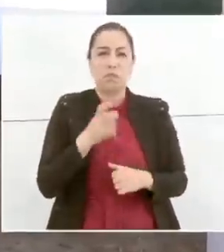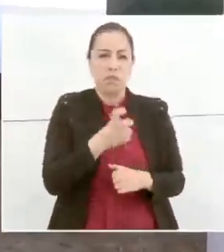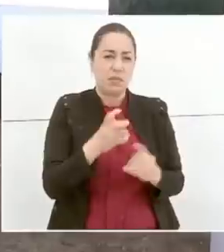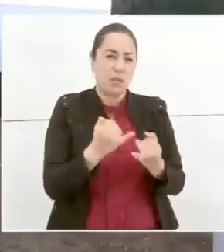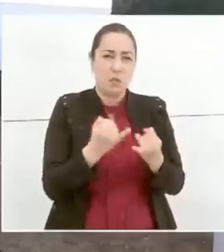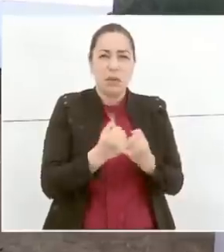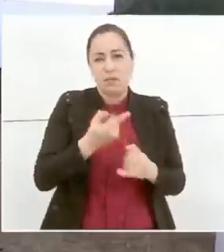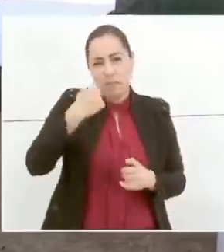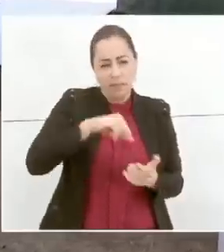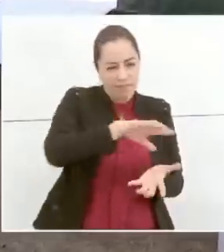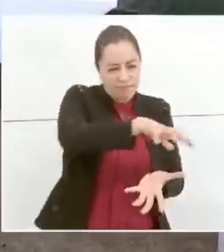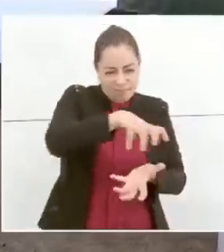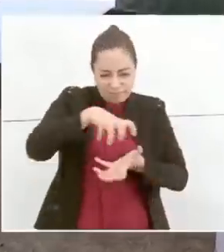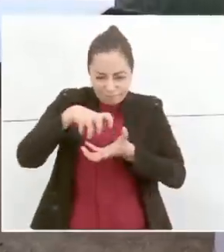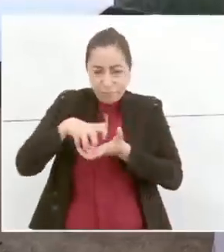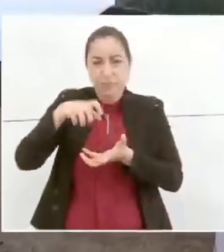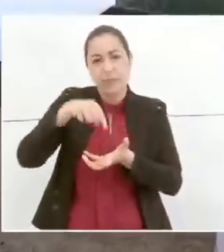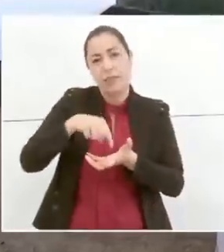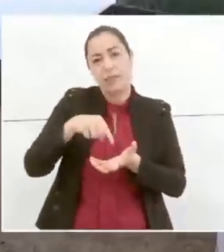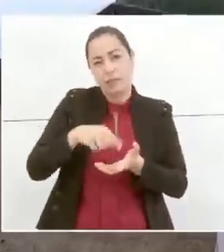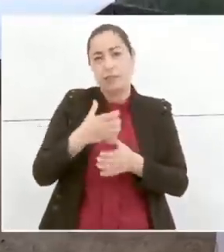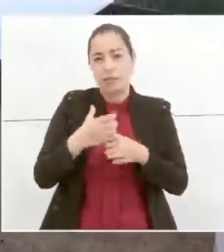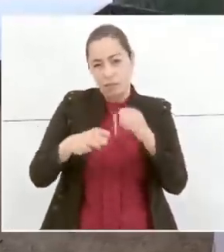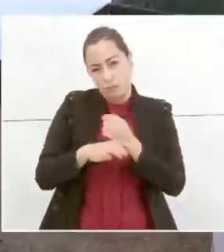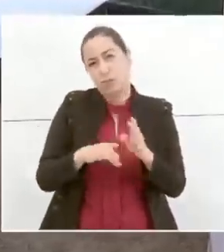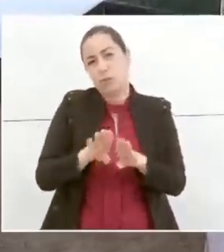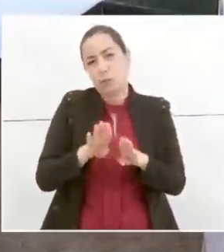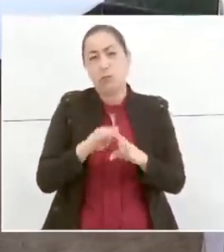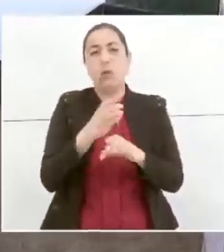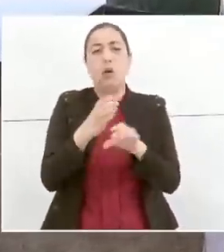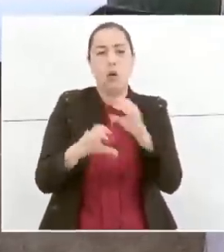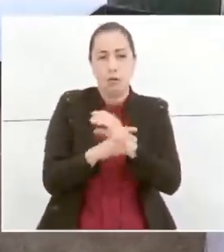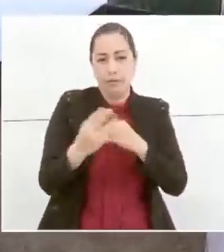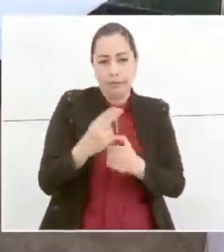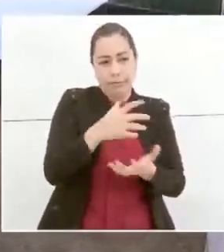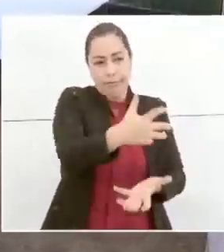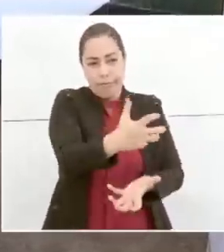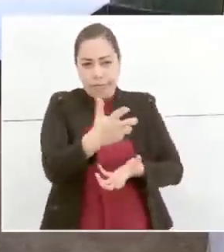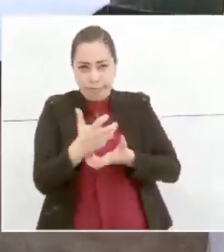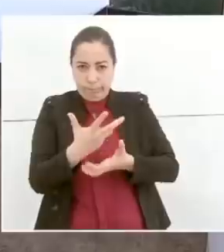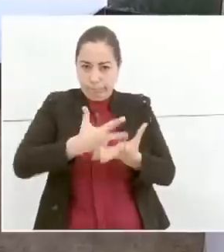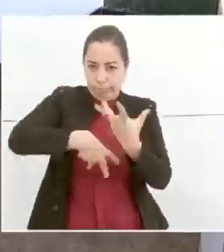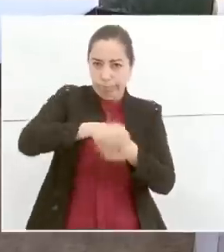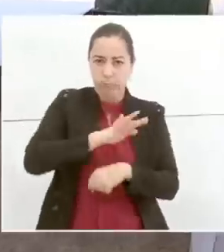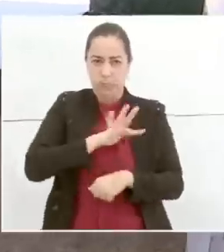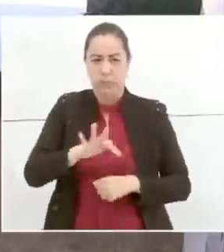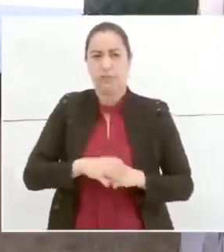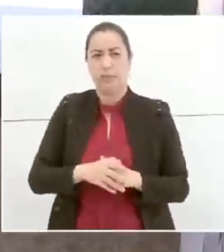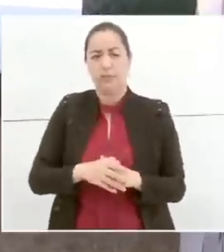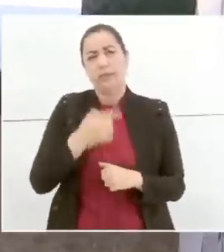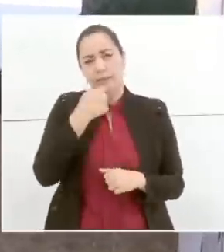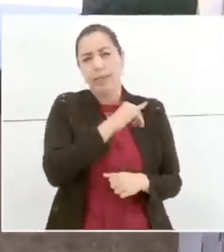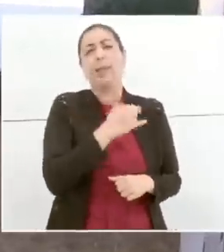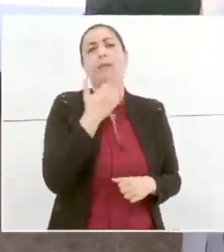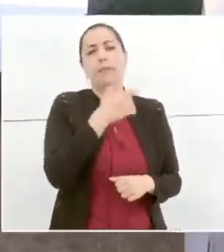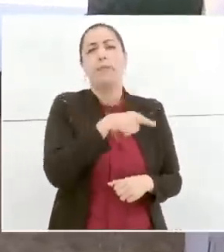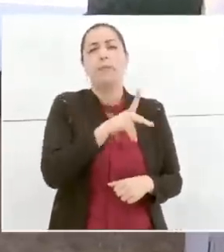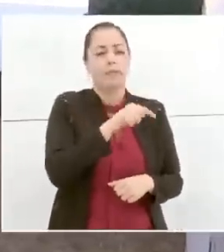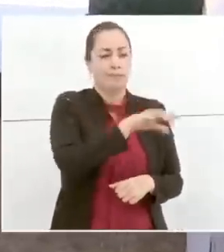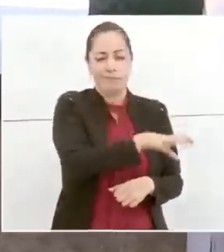que recuperar parte de la inversión que se haya ahí y recuperar cosas. Sí, pero a lo que voy es a la planta. ¿Cómo la